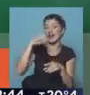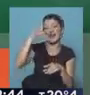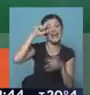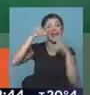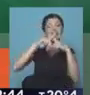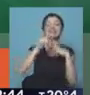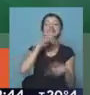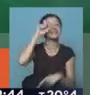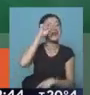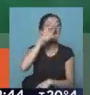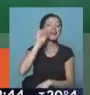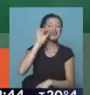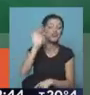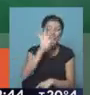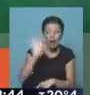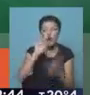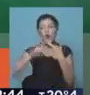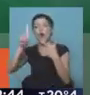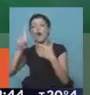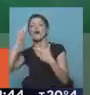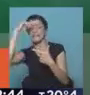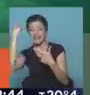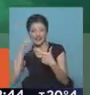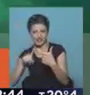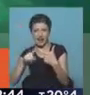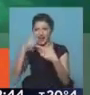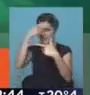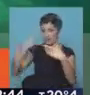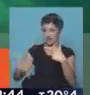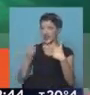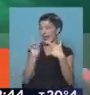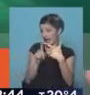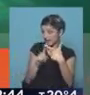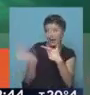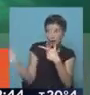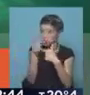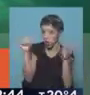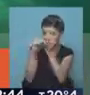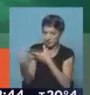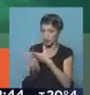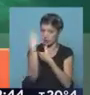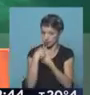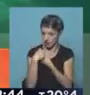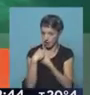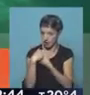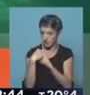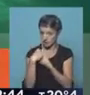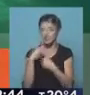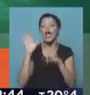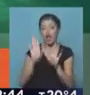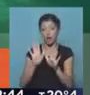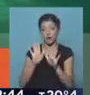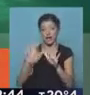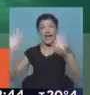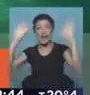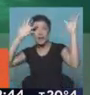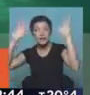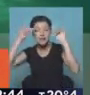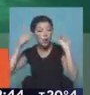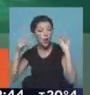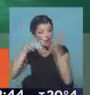información internacional, claro, e información del exterior. Internacional es que nos involucra a todos. Nos involucra, claro, desde luego. Ahora, el cambio climático nos involucra a